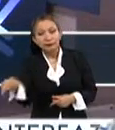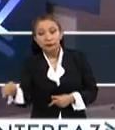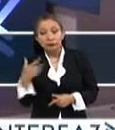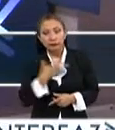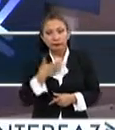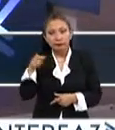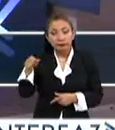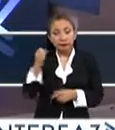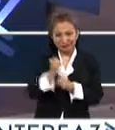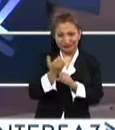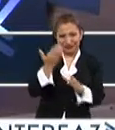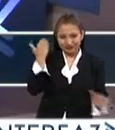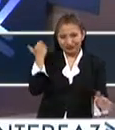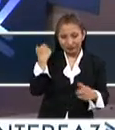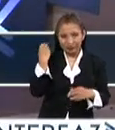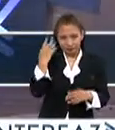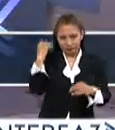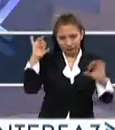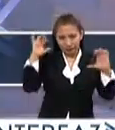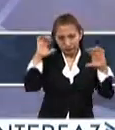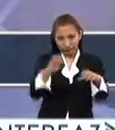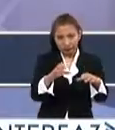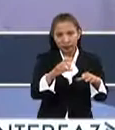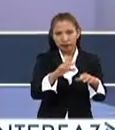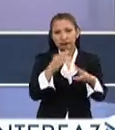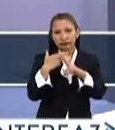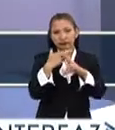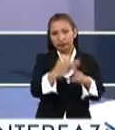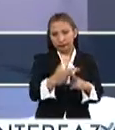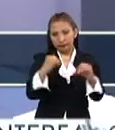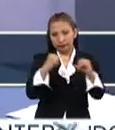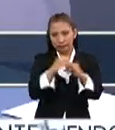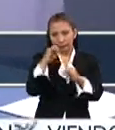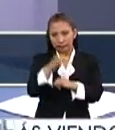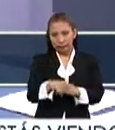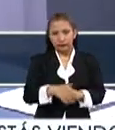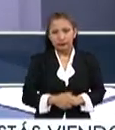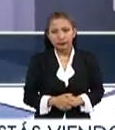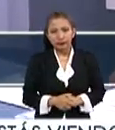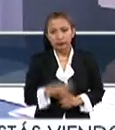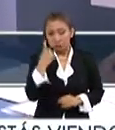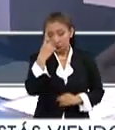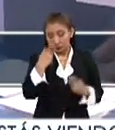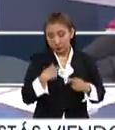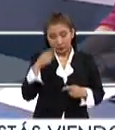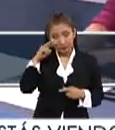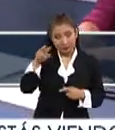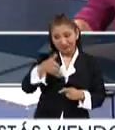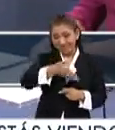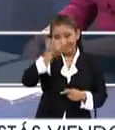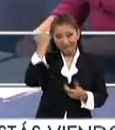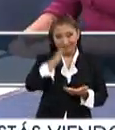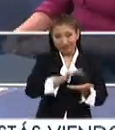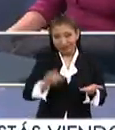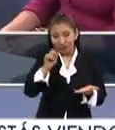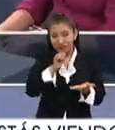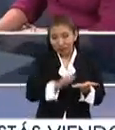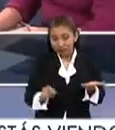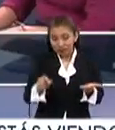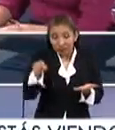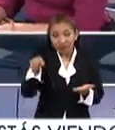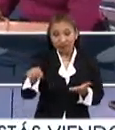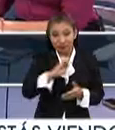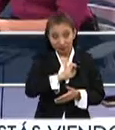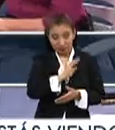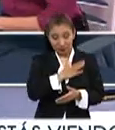que lo teníamos la semana pasada en el seminario del aniversario del instituto. Sí. Una persona que no sabe leer y